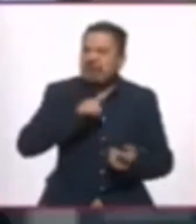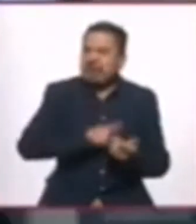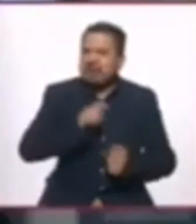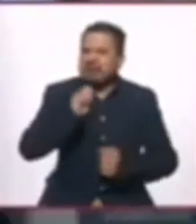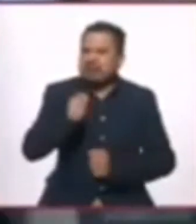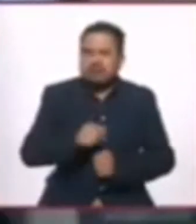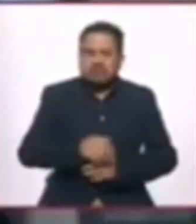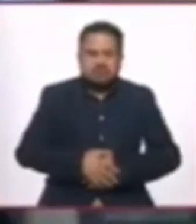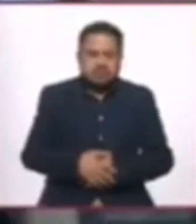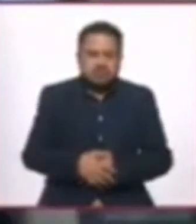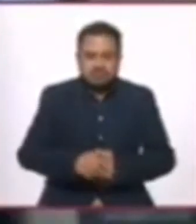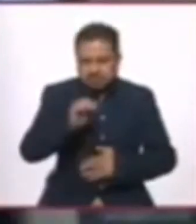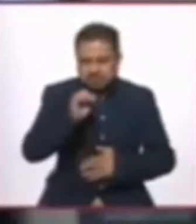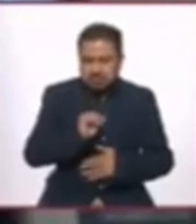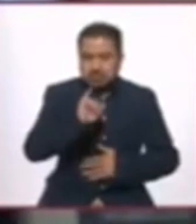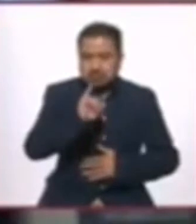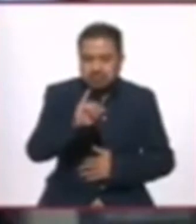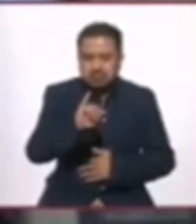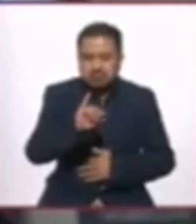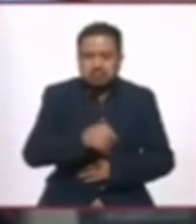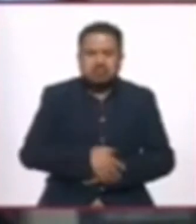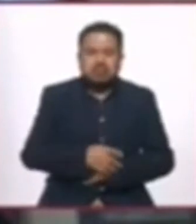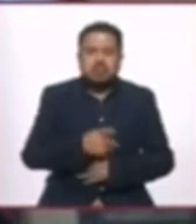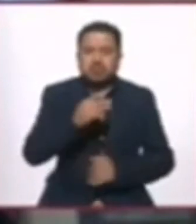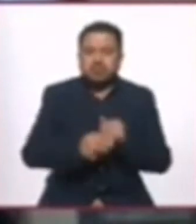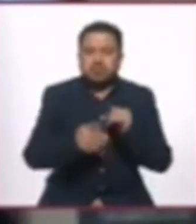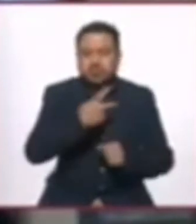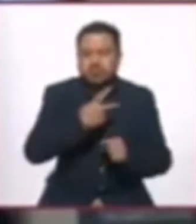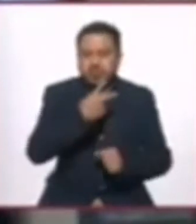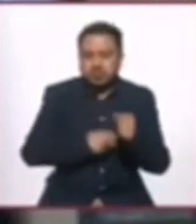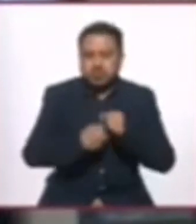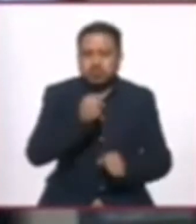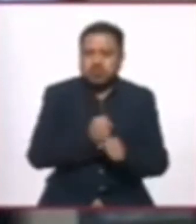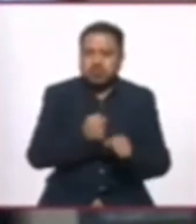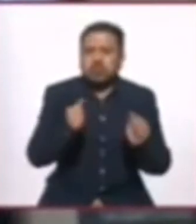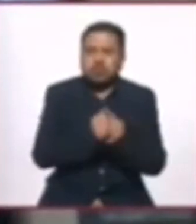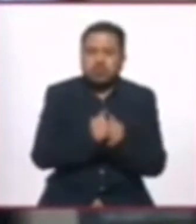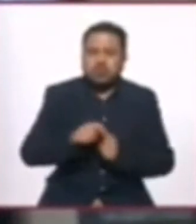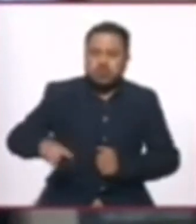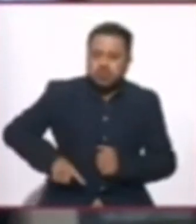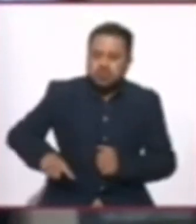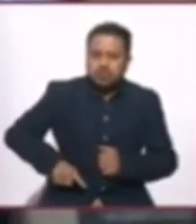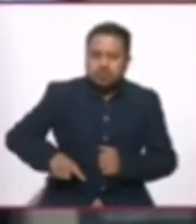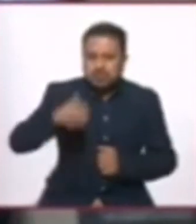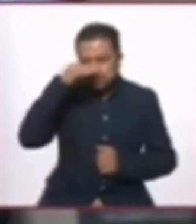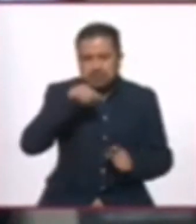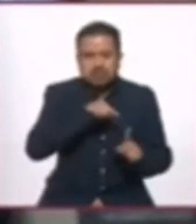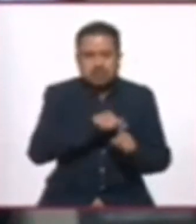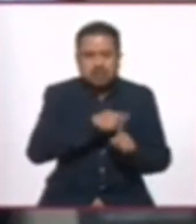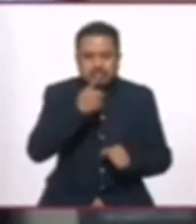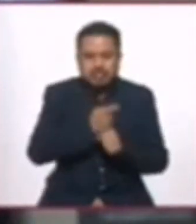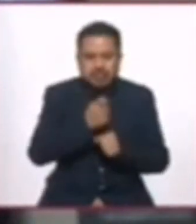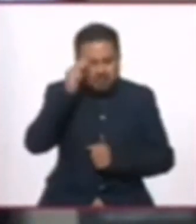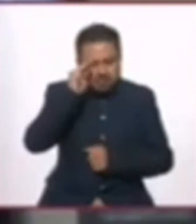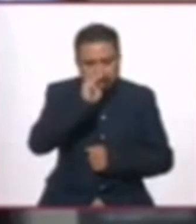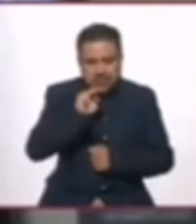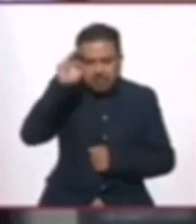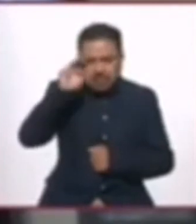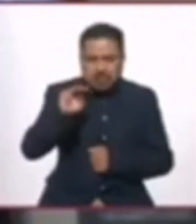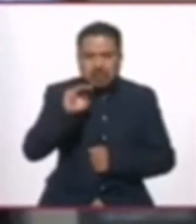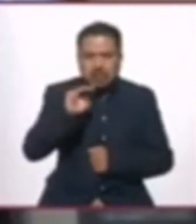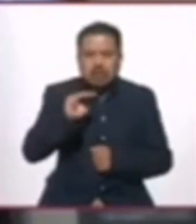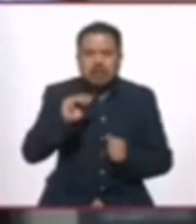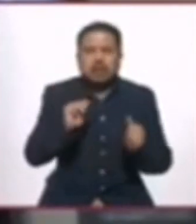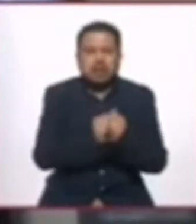señor embajador? Sí, de hecho, últimos 2 años con gobierno del señor Pashinyan, primer ministro Pashinyan,